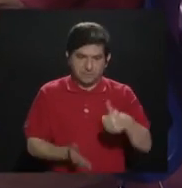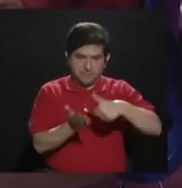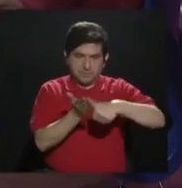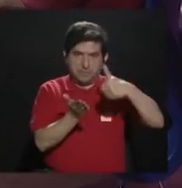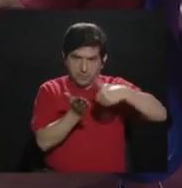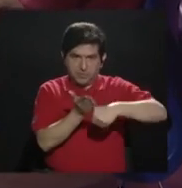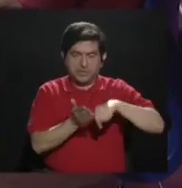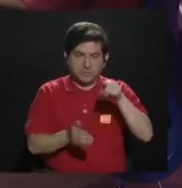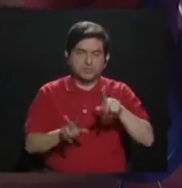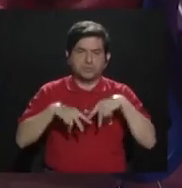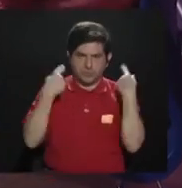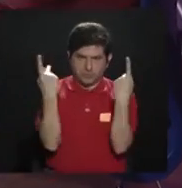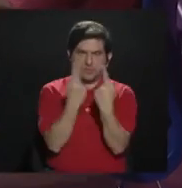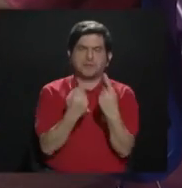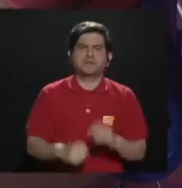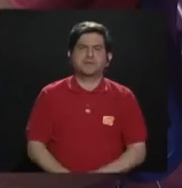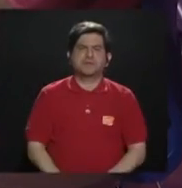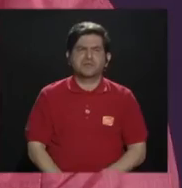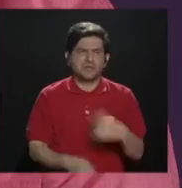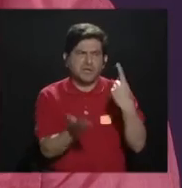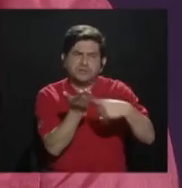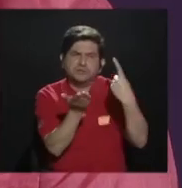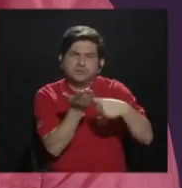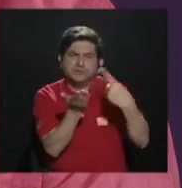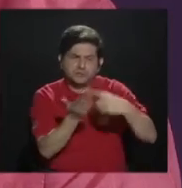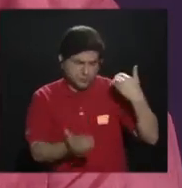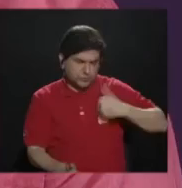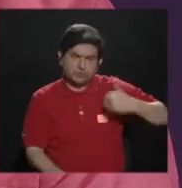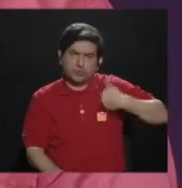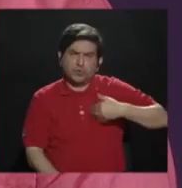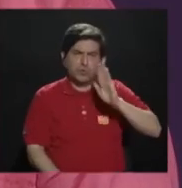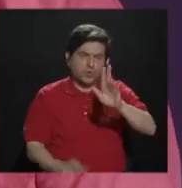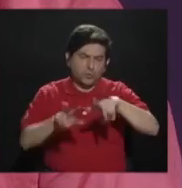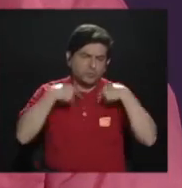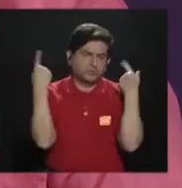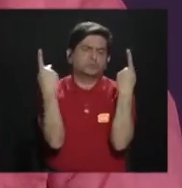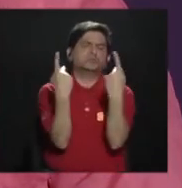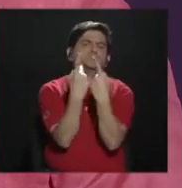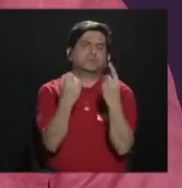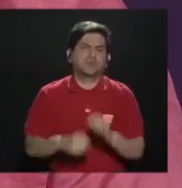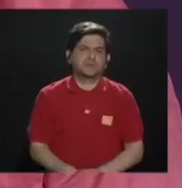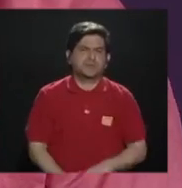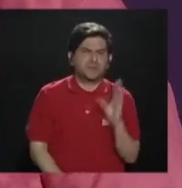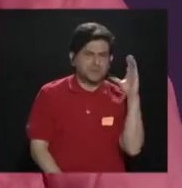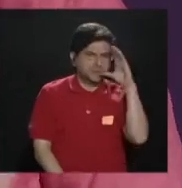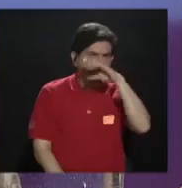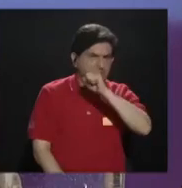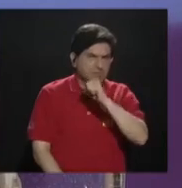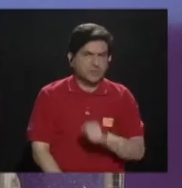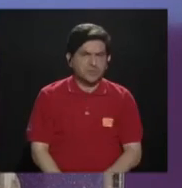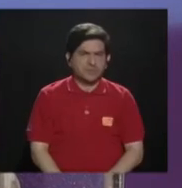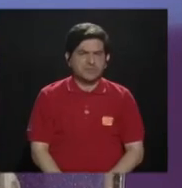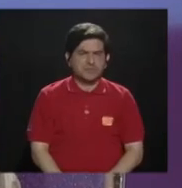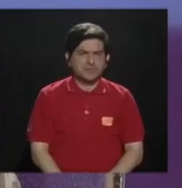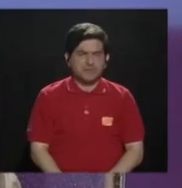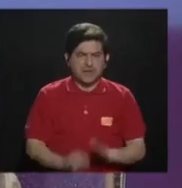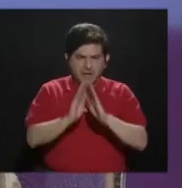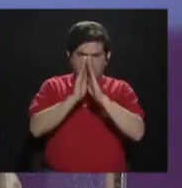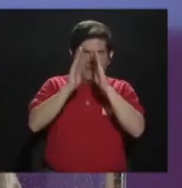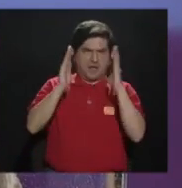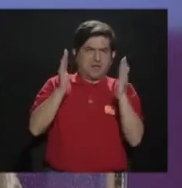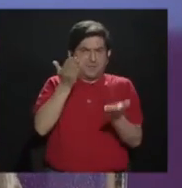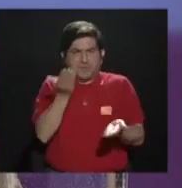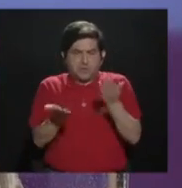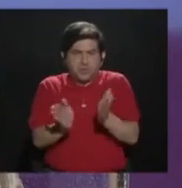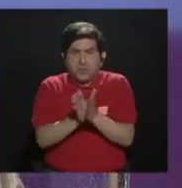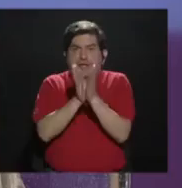electa en ese partido, ¿cómo han sido las discusiones con los hombres de tu partido? ¿Has notado que hay mayor apertura